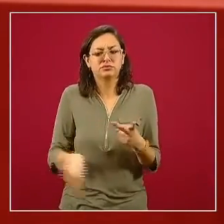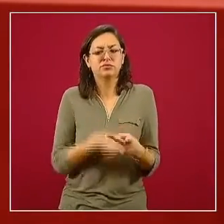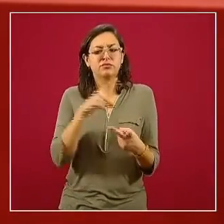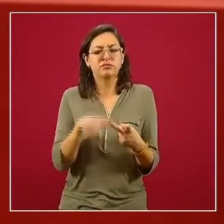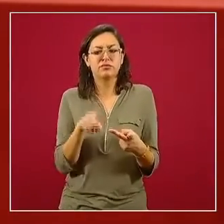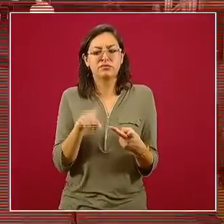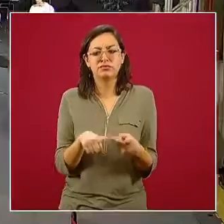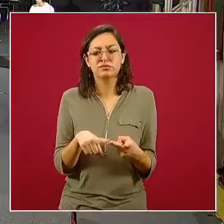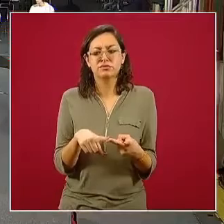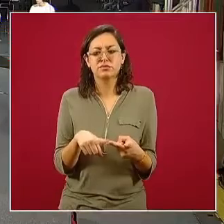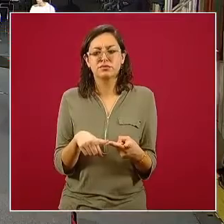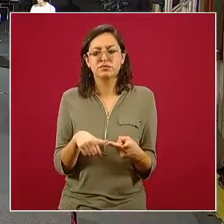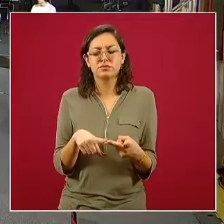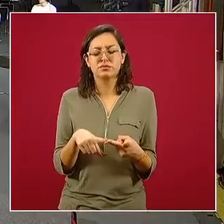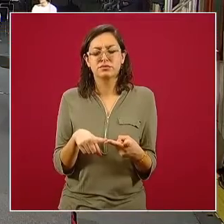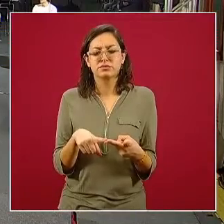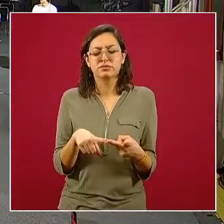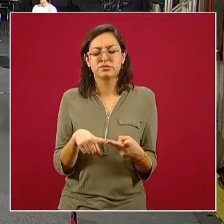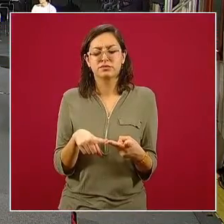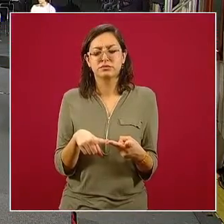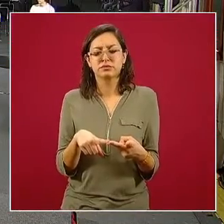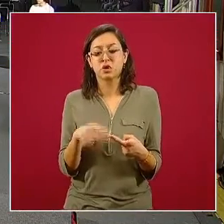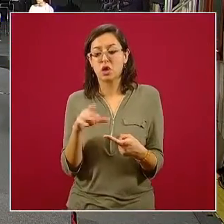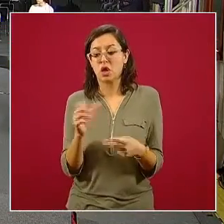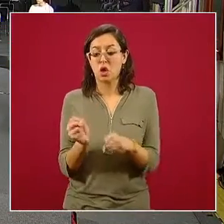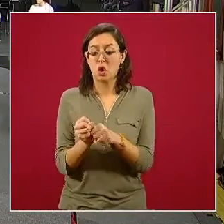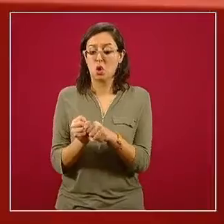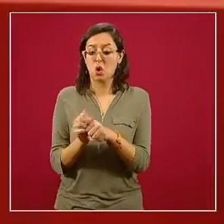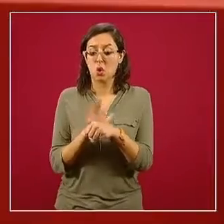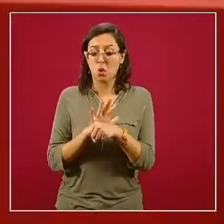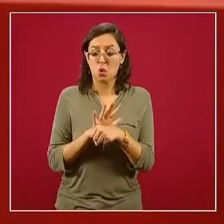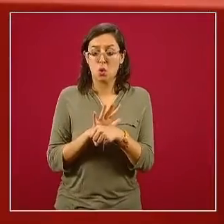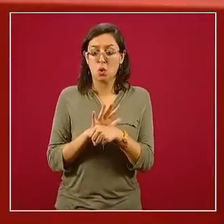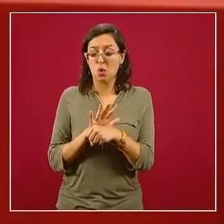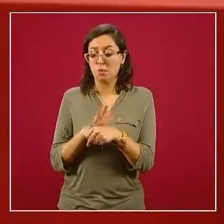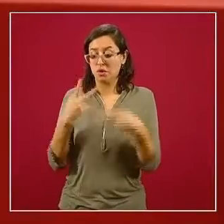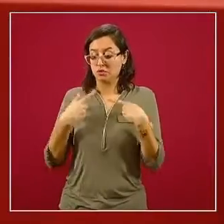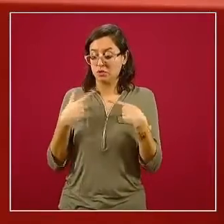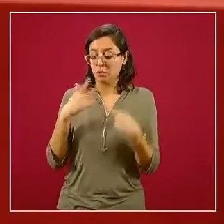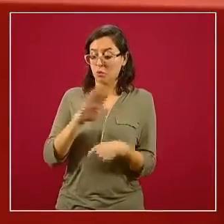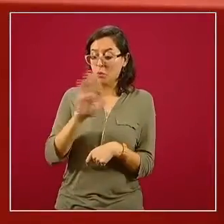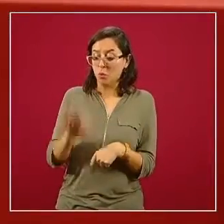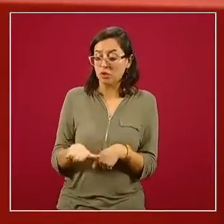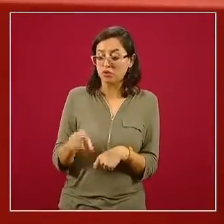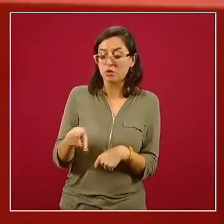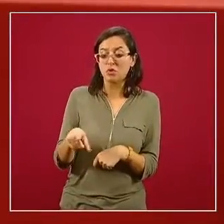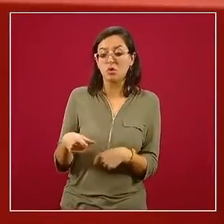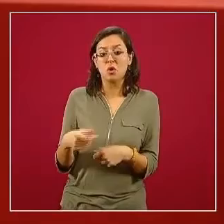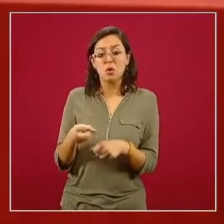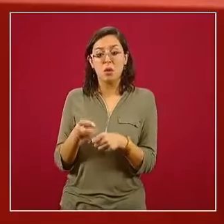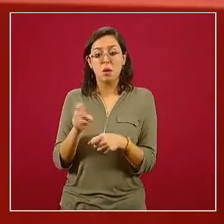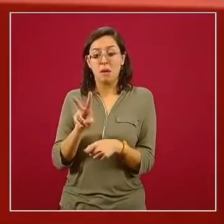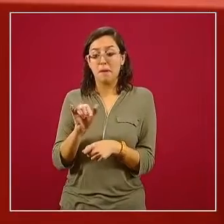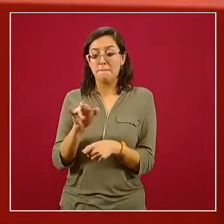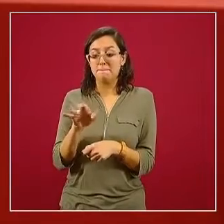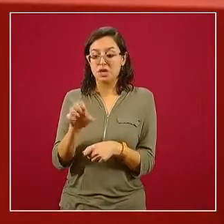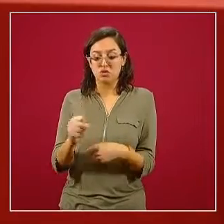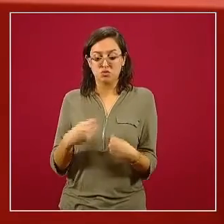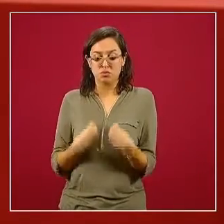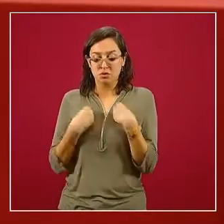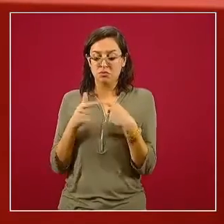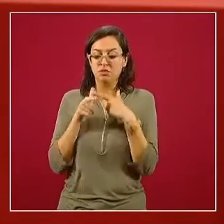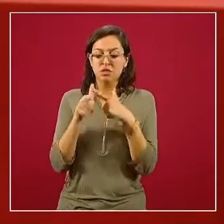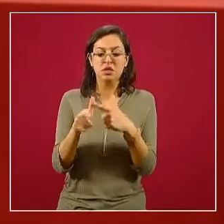sería, ¿cuánto tiempo vive el coronavirus en un cuerpo muerto? Y nada más un pequeño